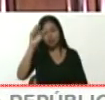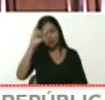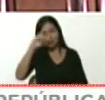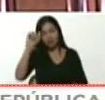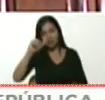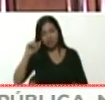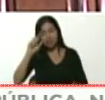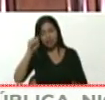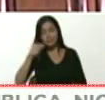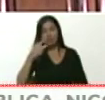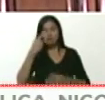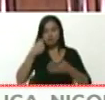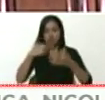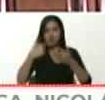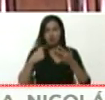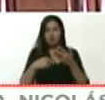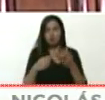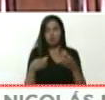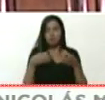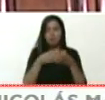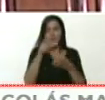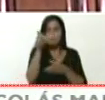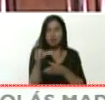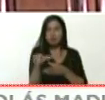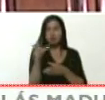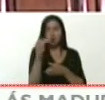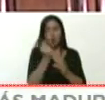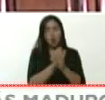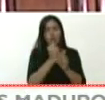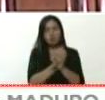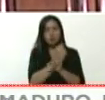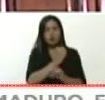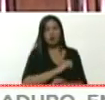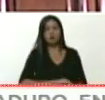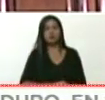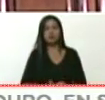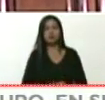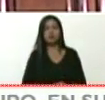productores Ángelo Mesina y Domingo Mesina, bambino, ¿eh?